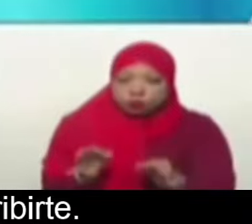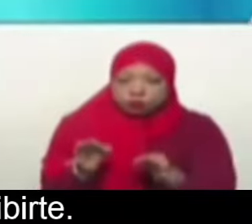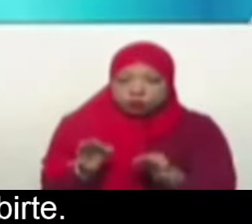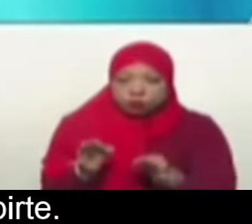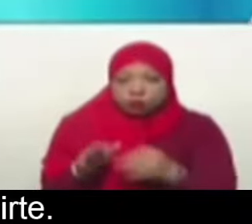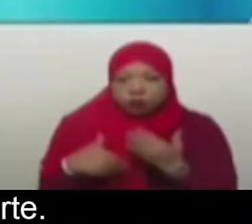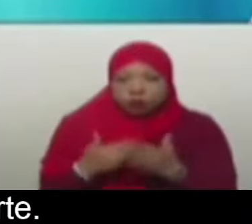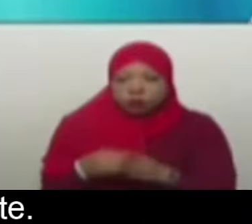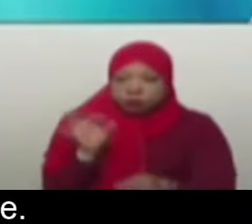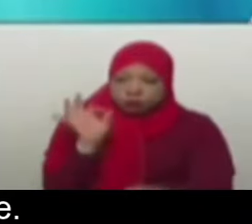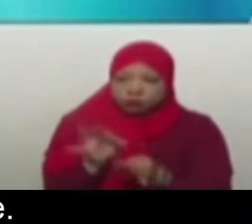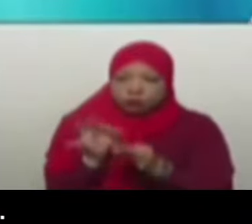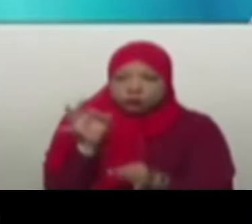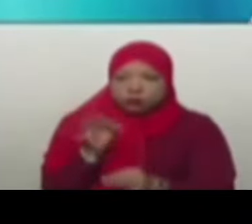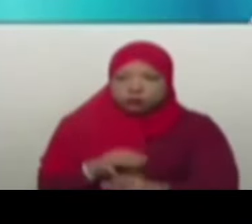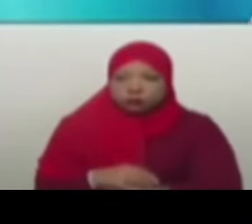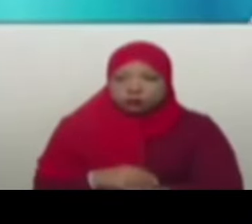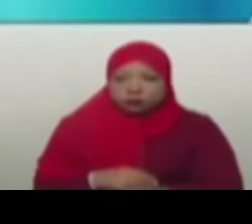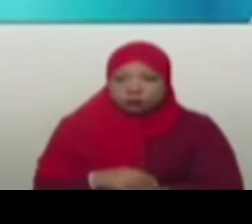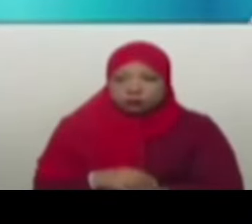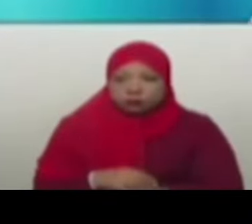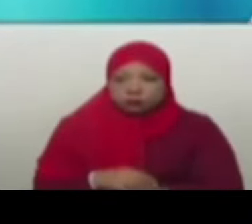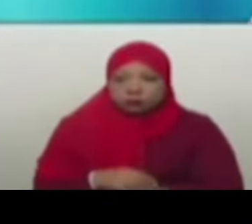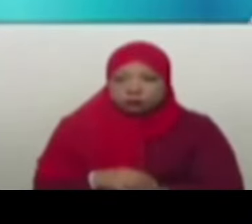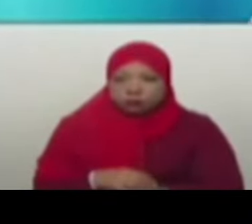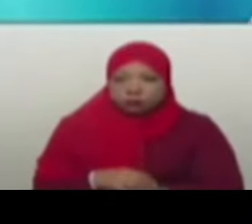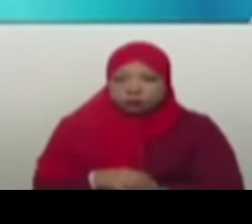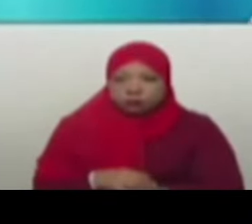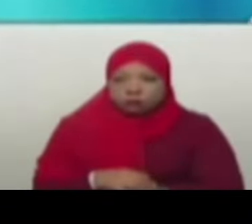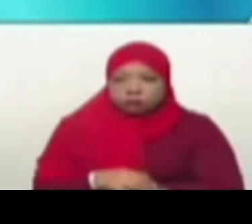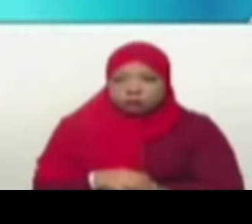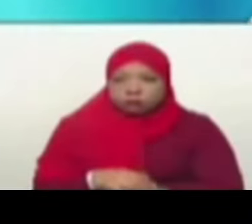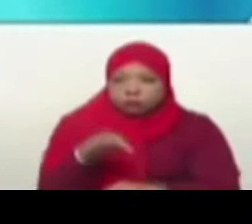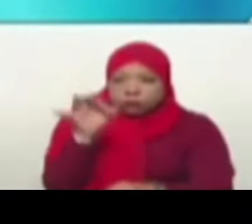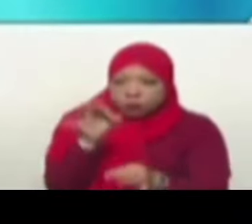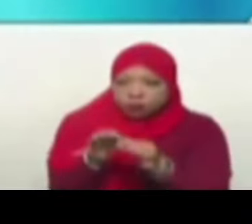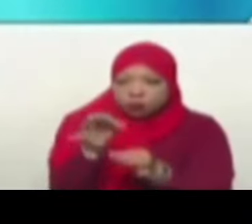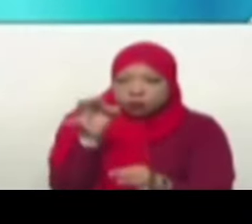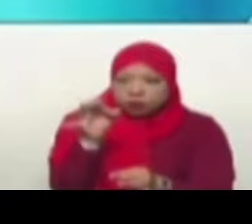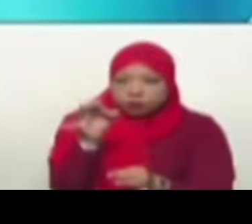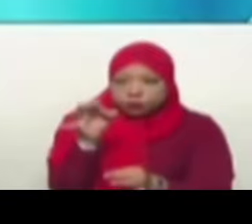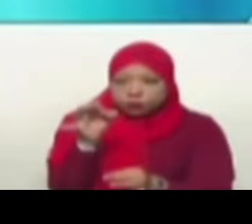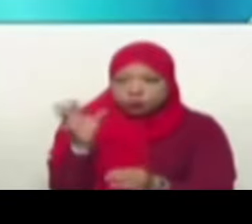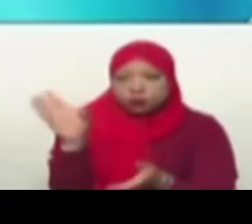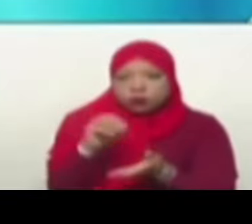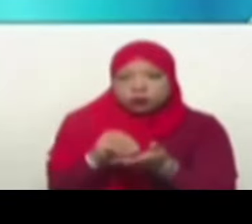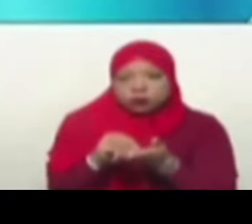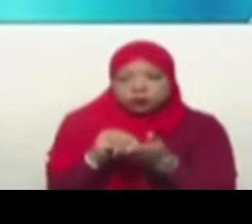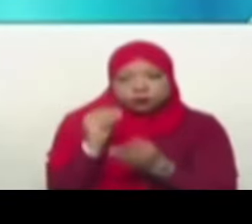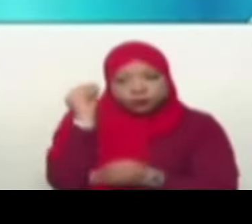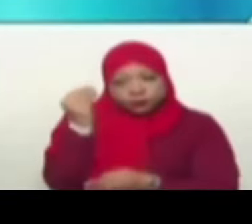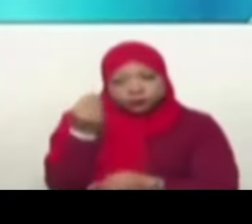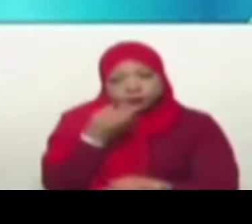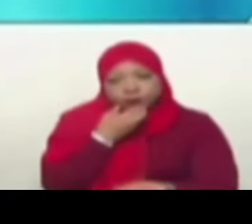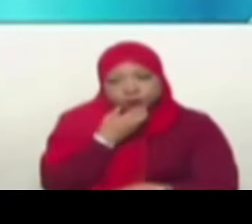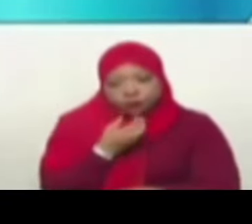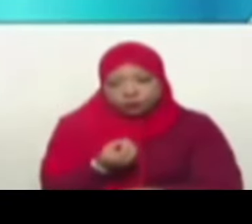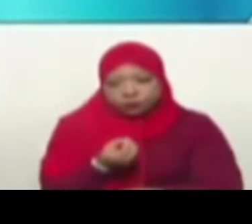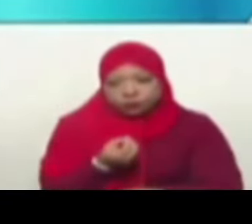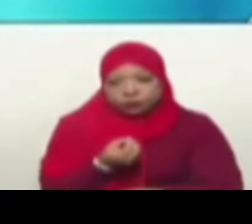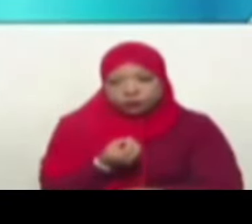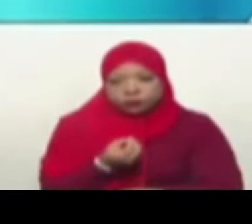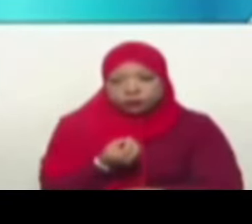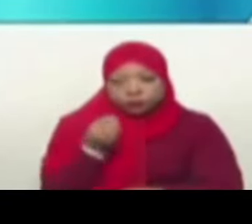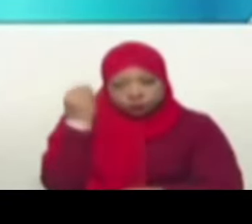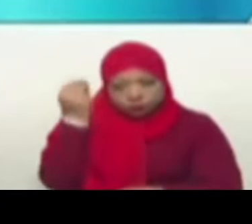llegando septiembre. Y dije, septiembre, y ya huele a Navidad.